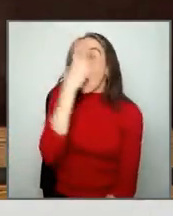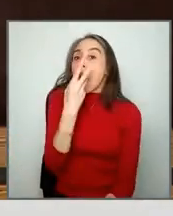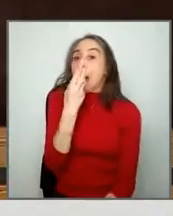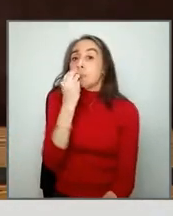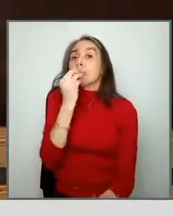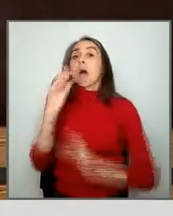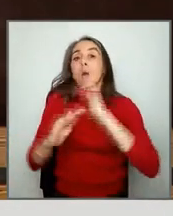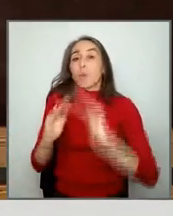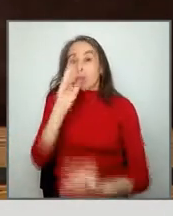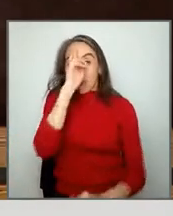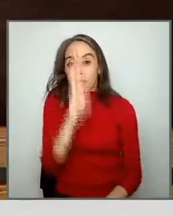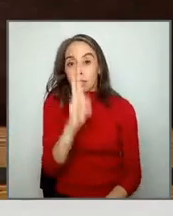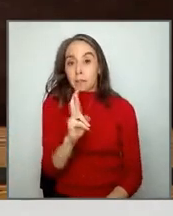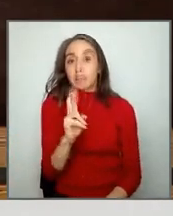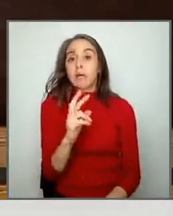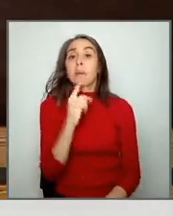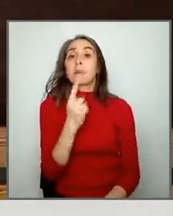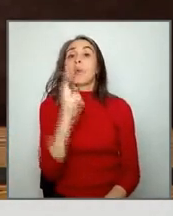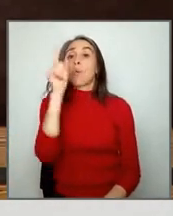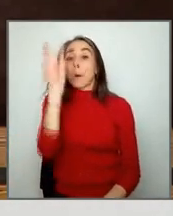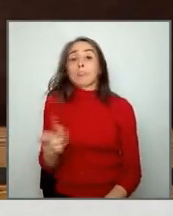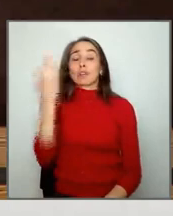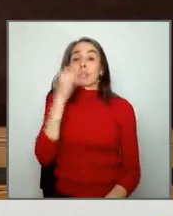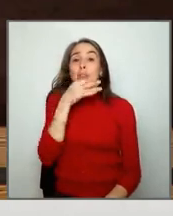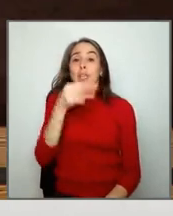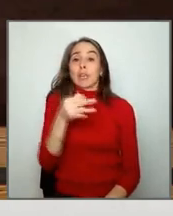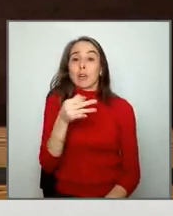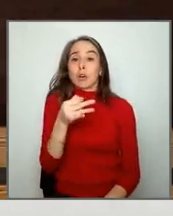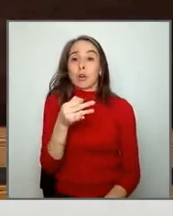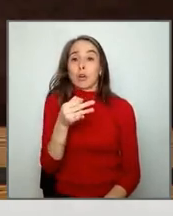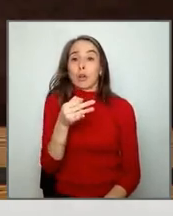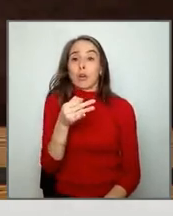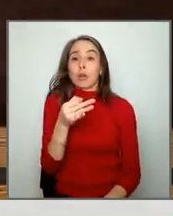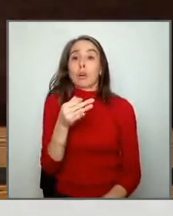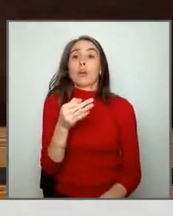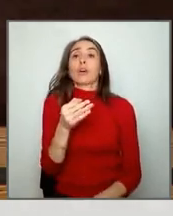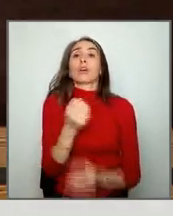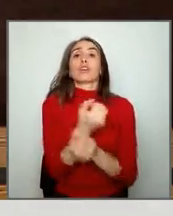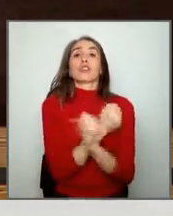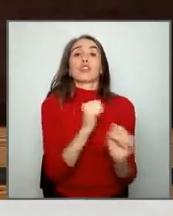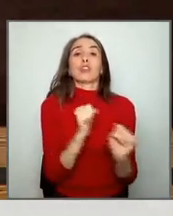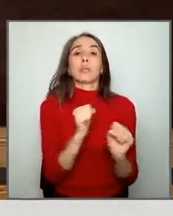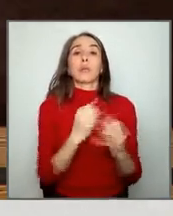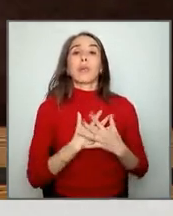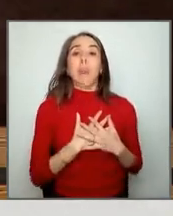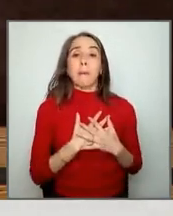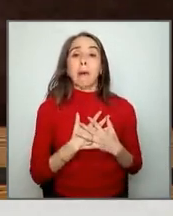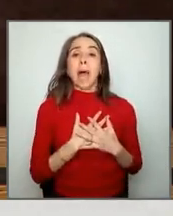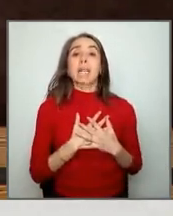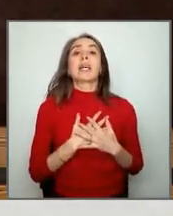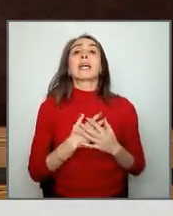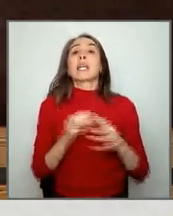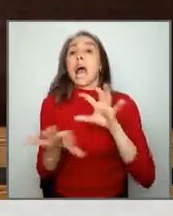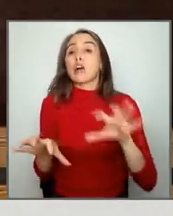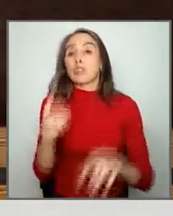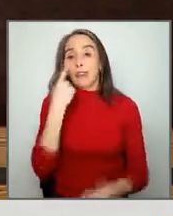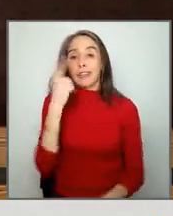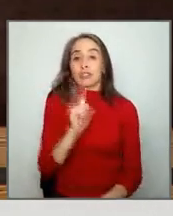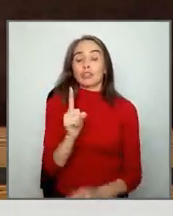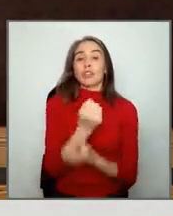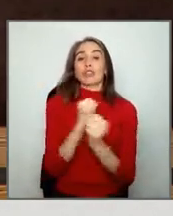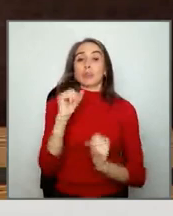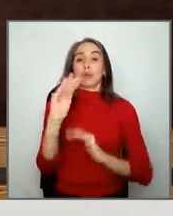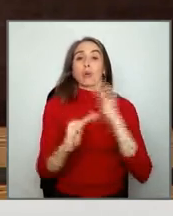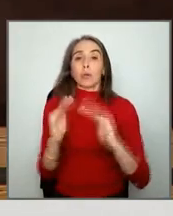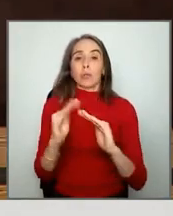alguien alguna vez dijo que no se mueve puede amar lo que no se conoce ni se puede cuidar lo que